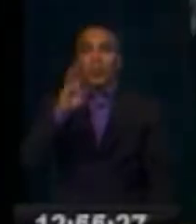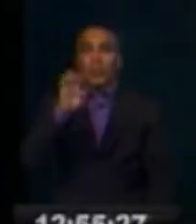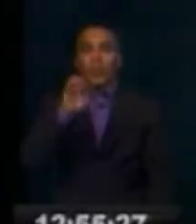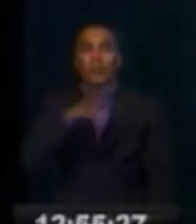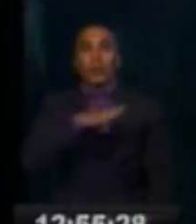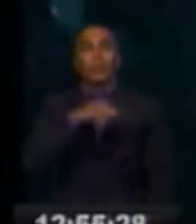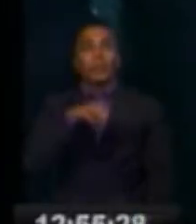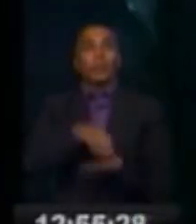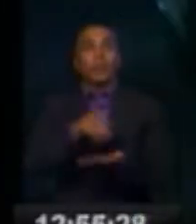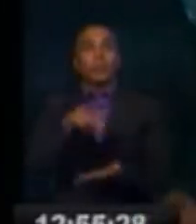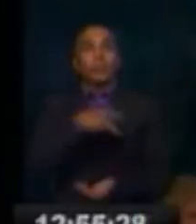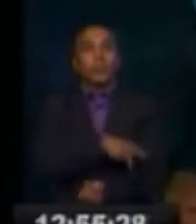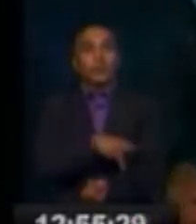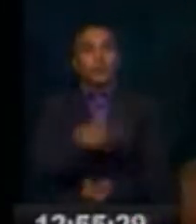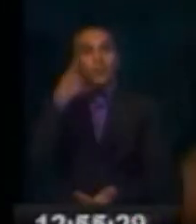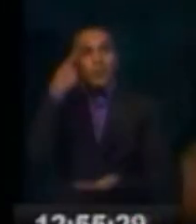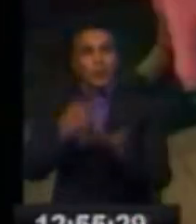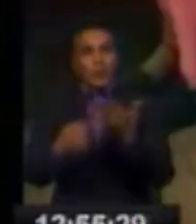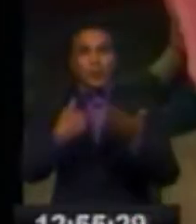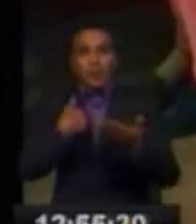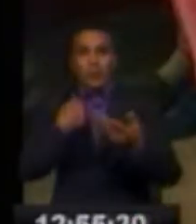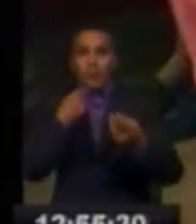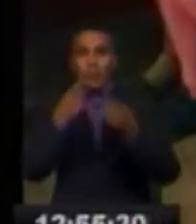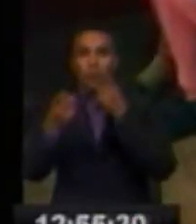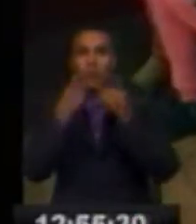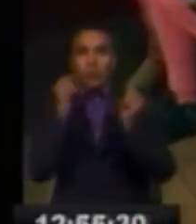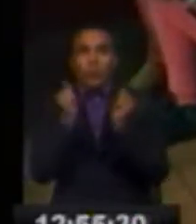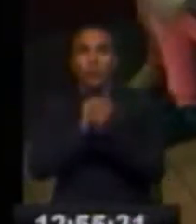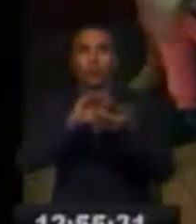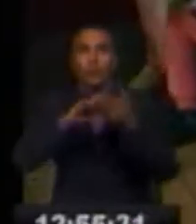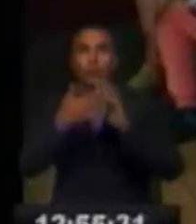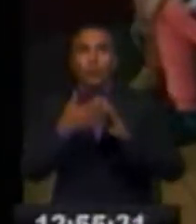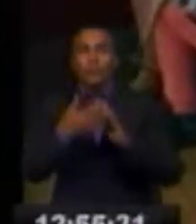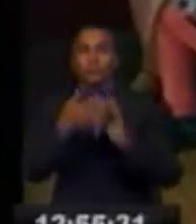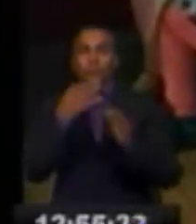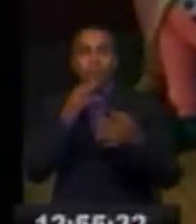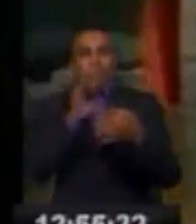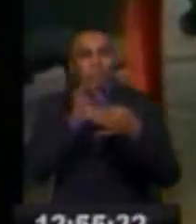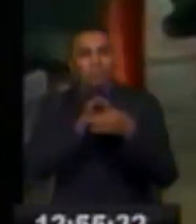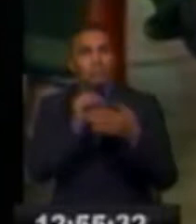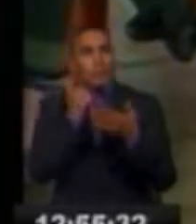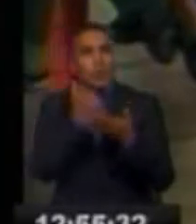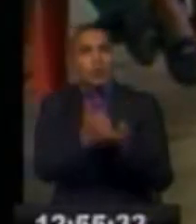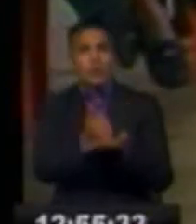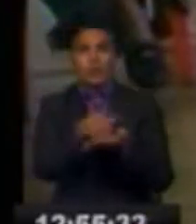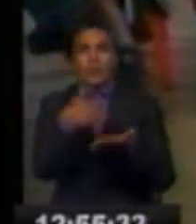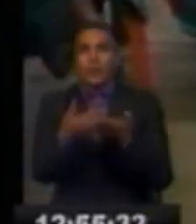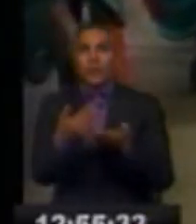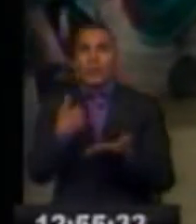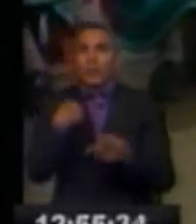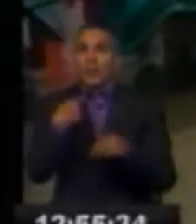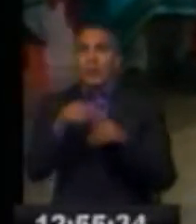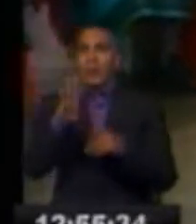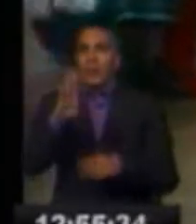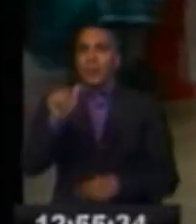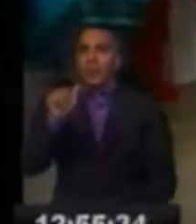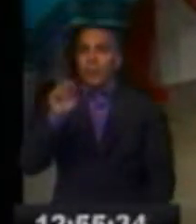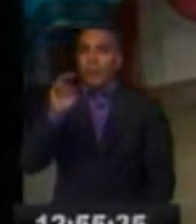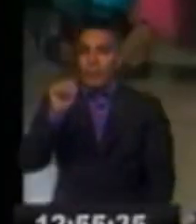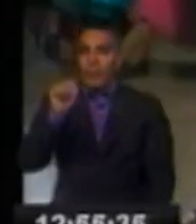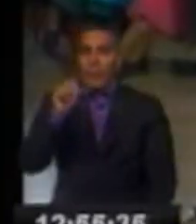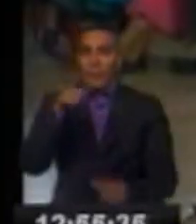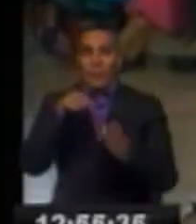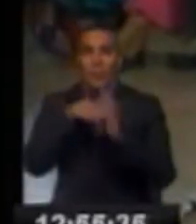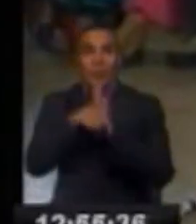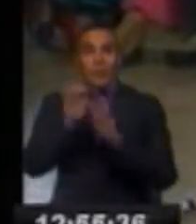para mantener un diálogo con comuneros de la zona. Socializó los beneficios que ofrece Ban Ecuador a la ciudadanía